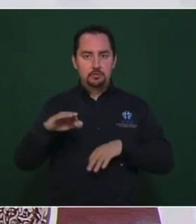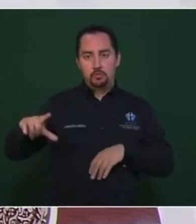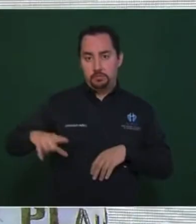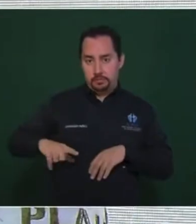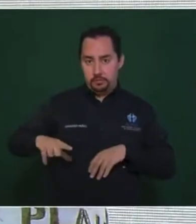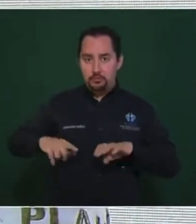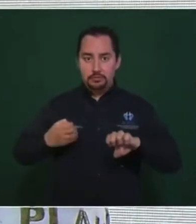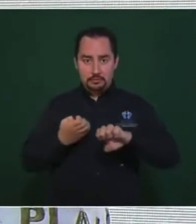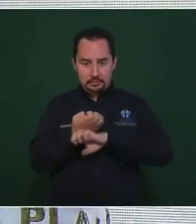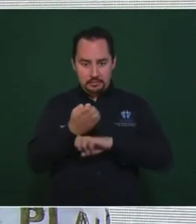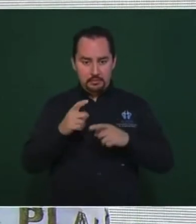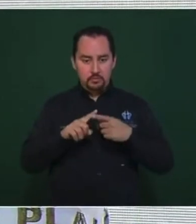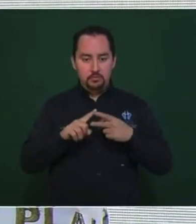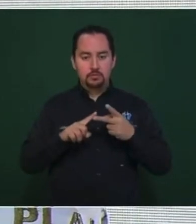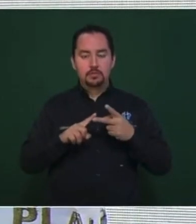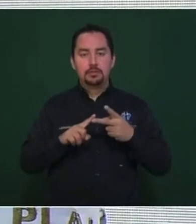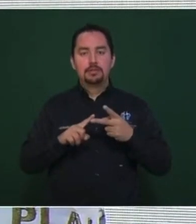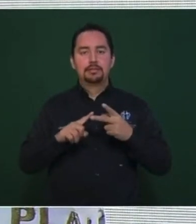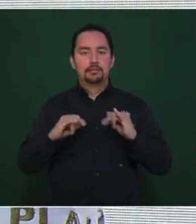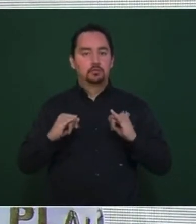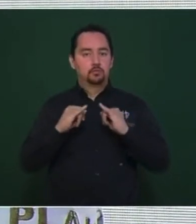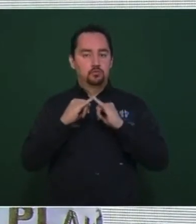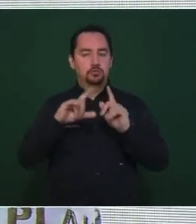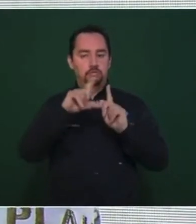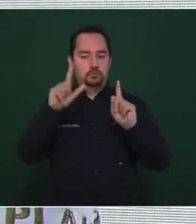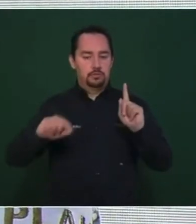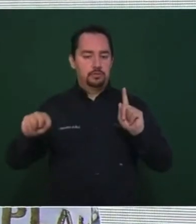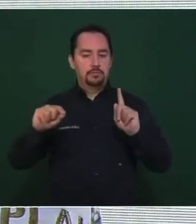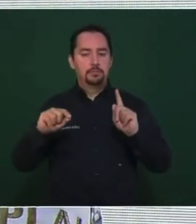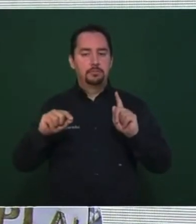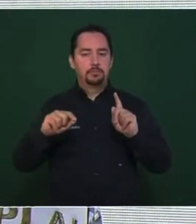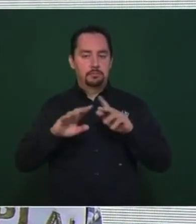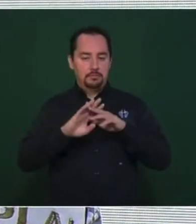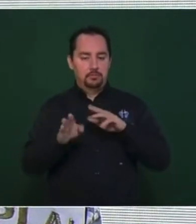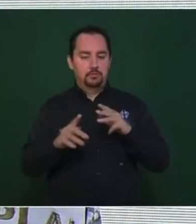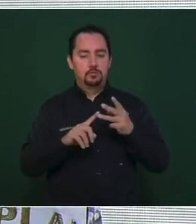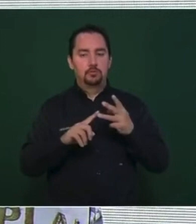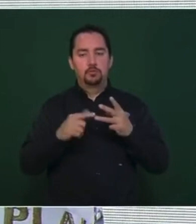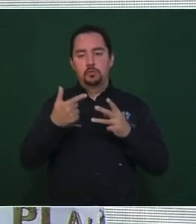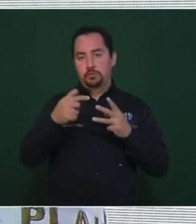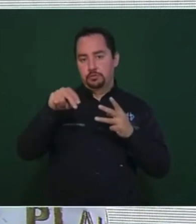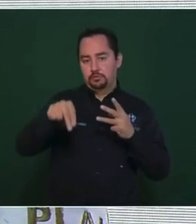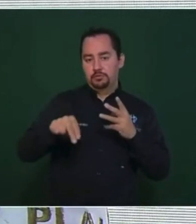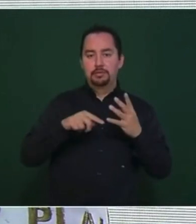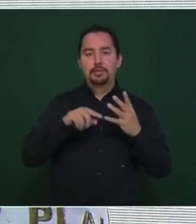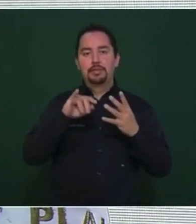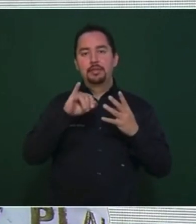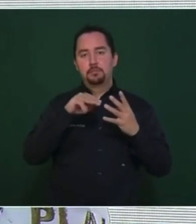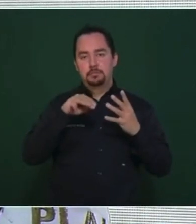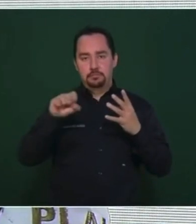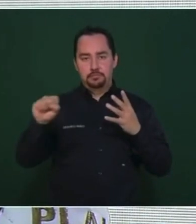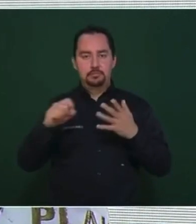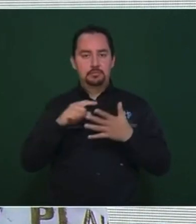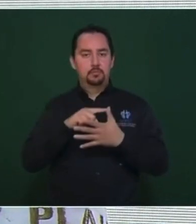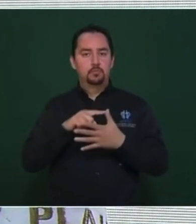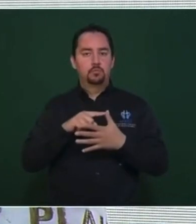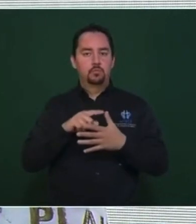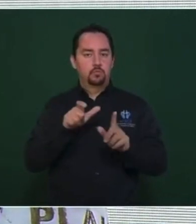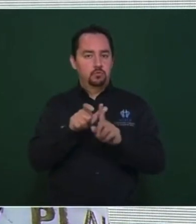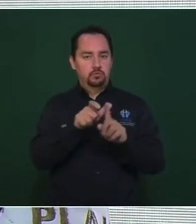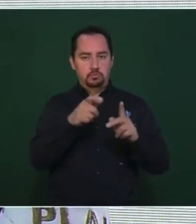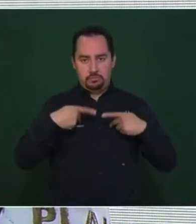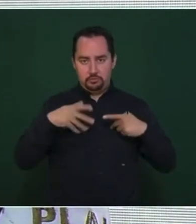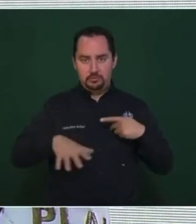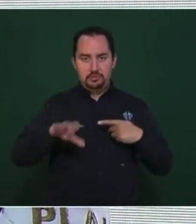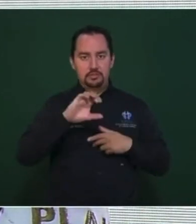Estado, del Instituto Nacional de Migración, de la Guardia Nacional, del IMSS, de Protección Civil de Chiapas,